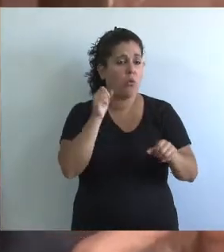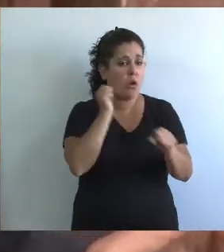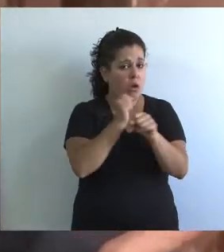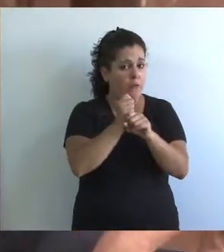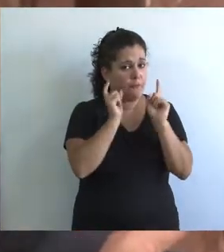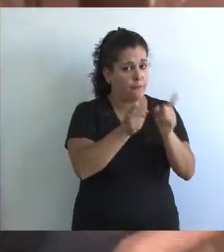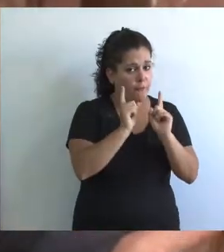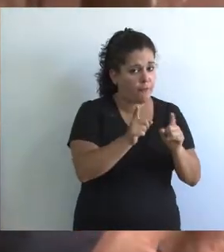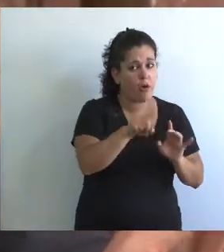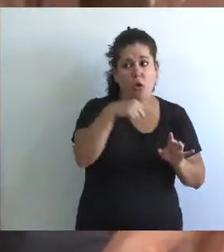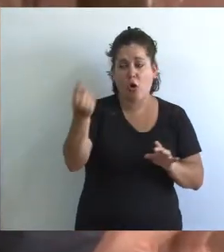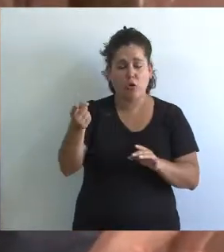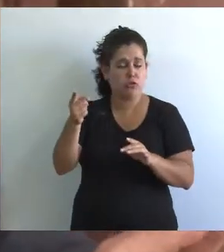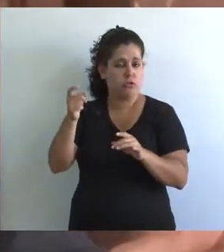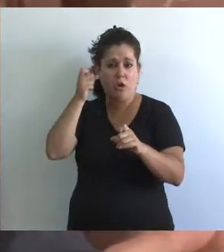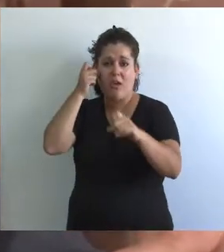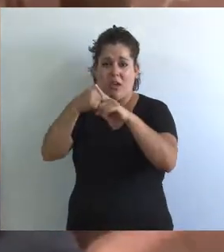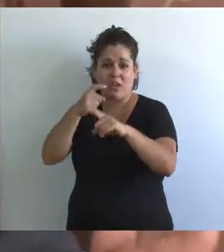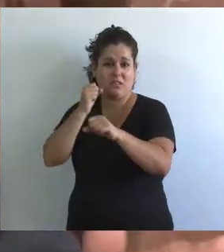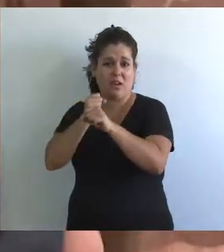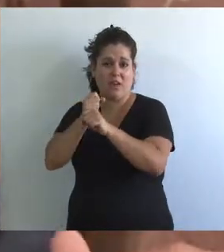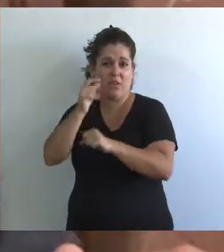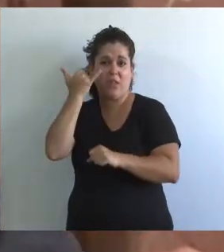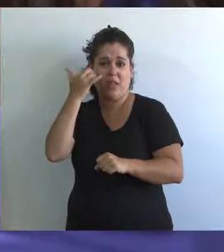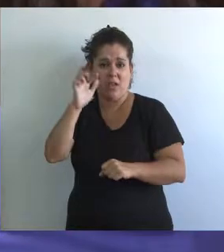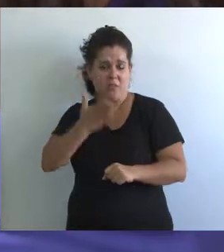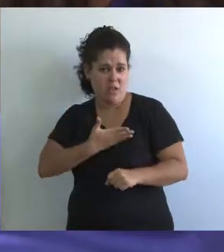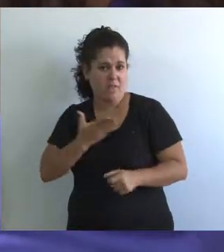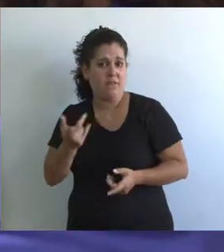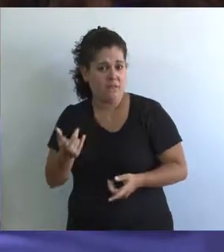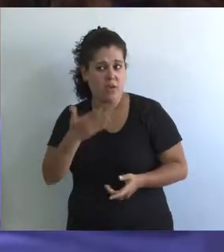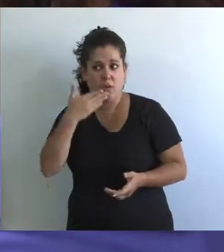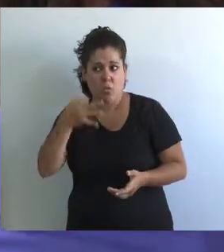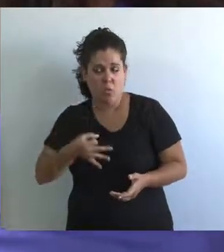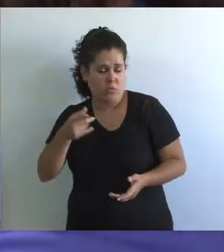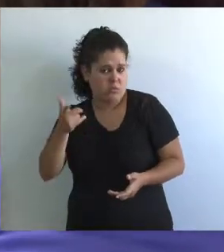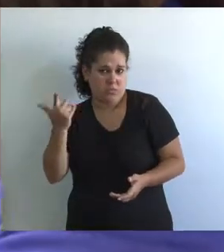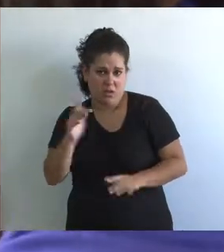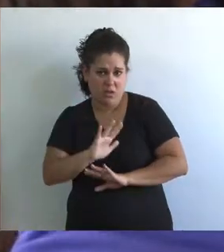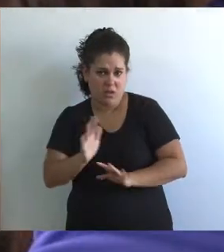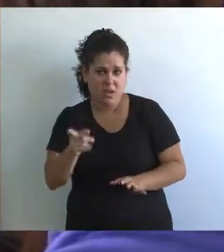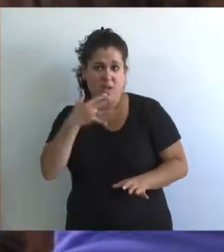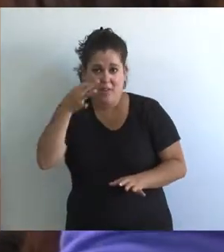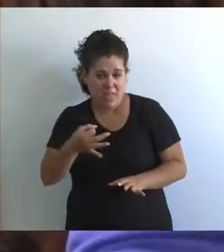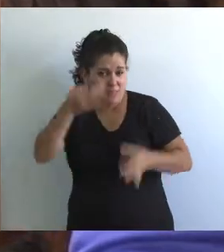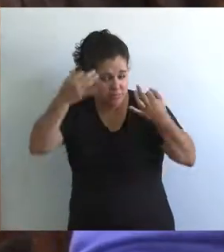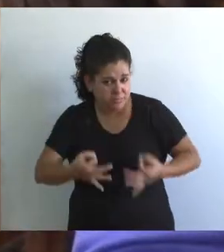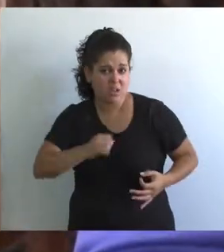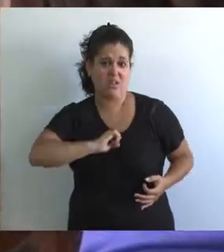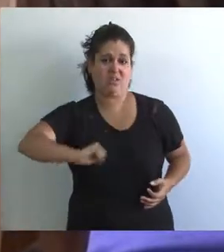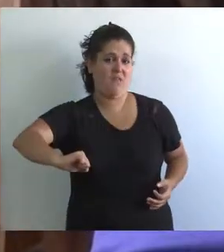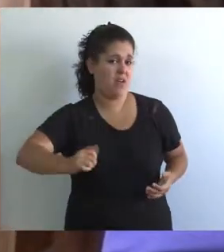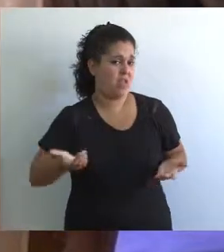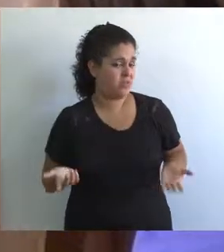trabajando en YPF y de otra manera para los ex YPFianos, que en realidad han sido sistemáticamente